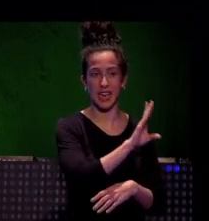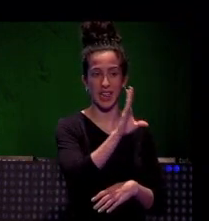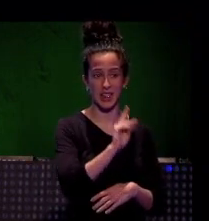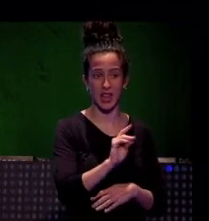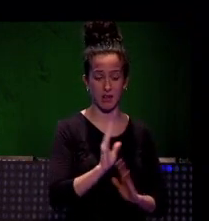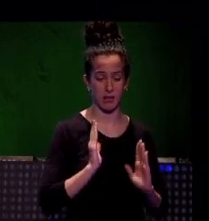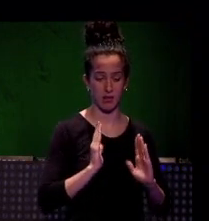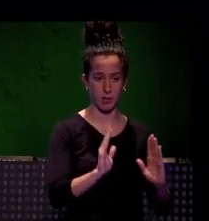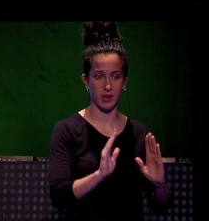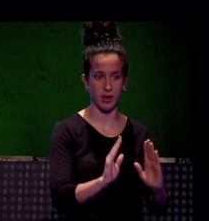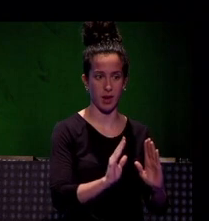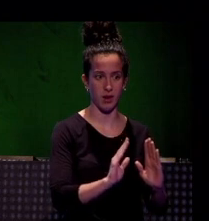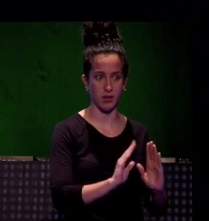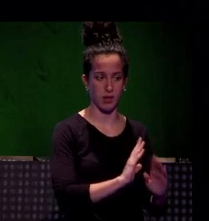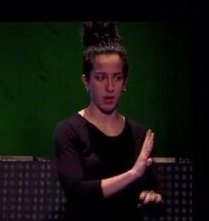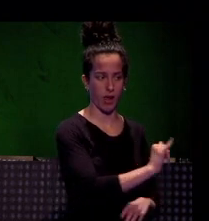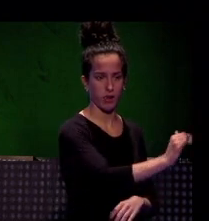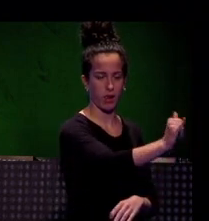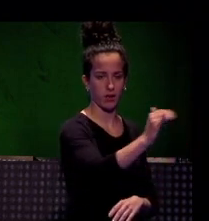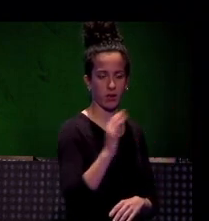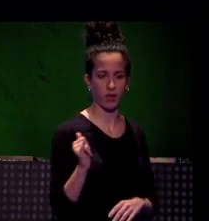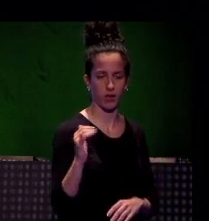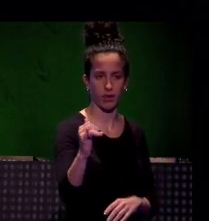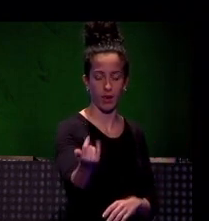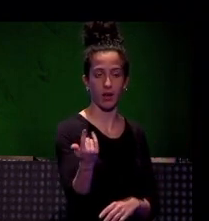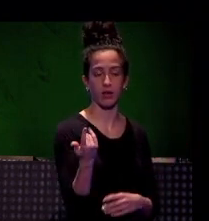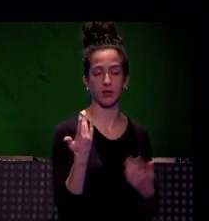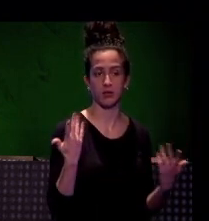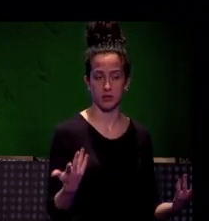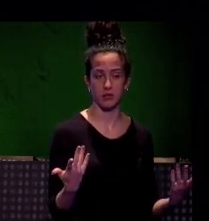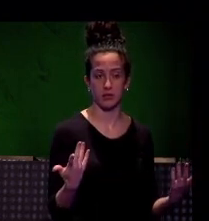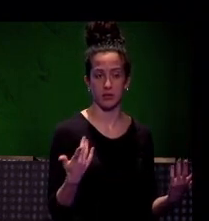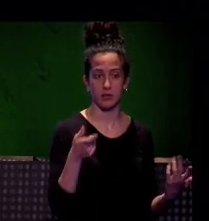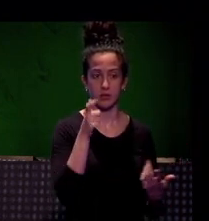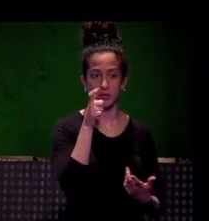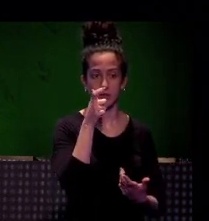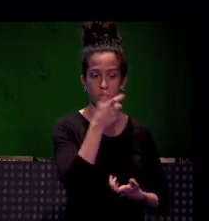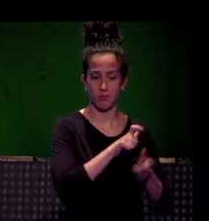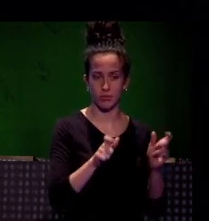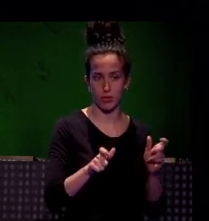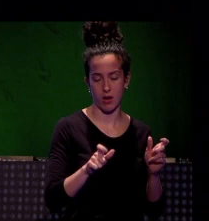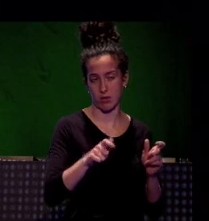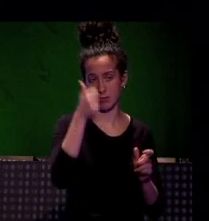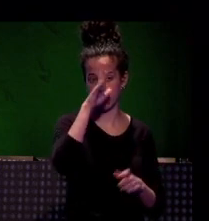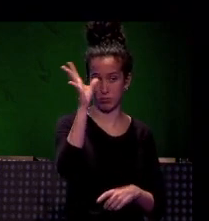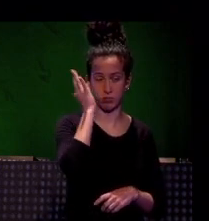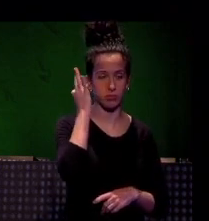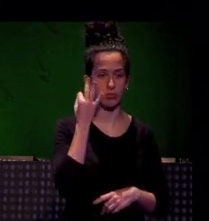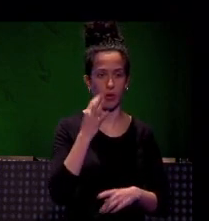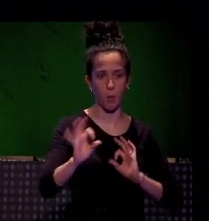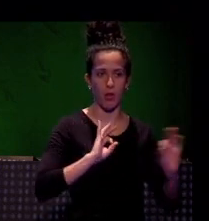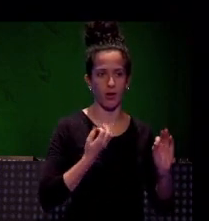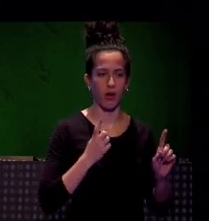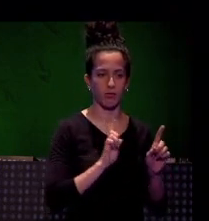pasarela y según iván como habéis visto según iban saliendo los y las modelos las propias impresoras